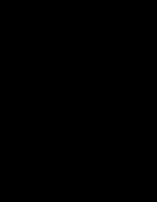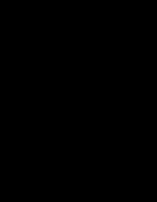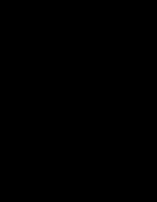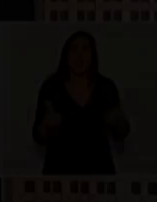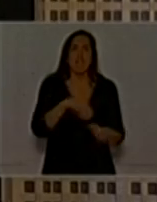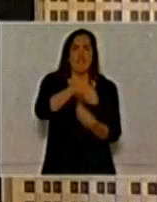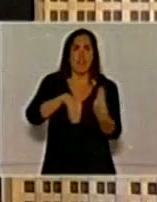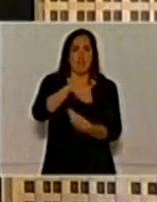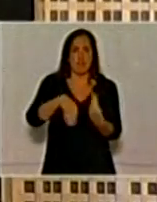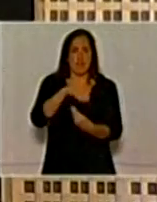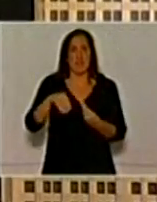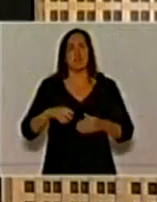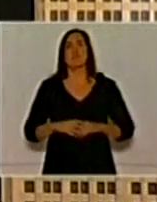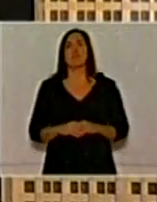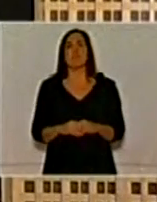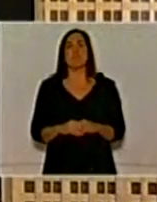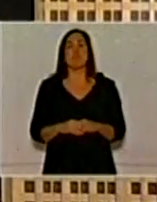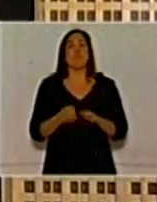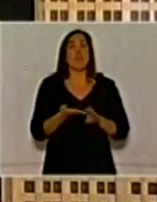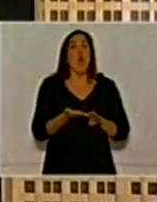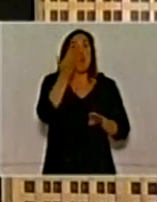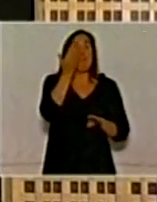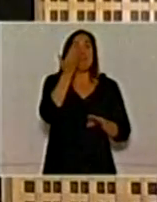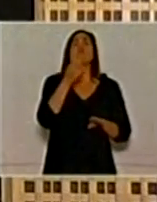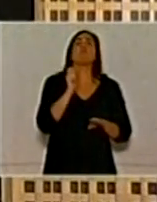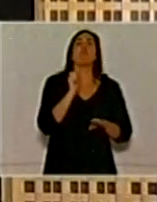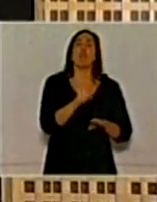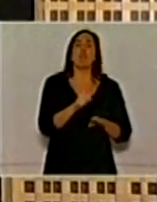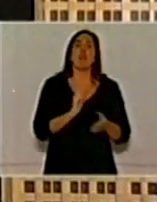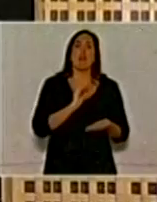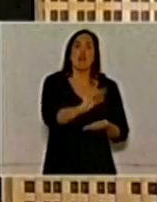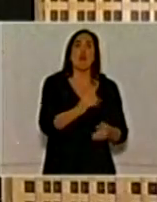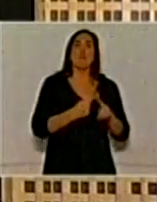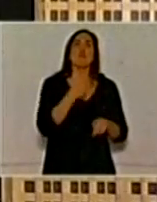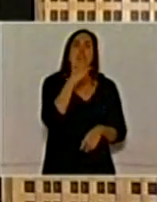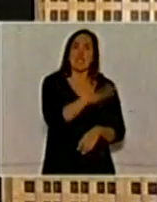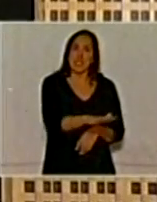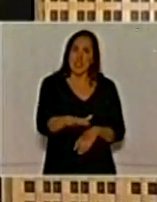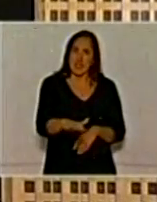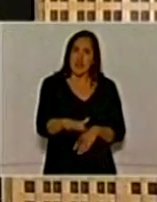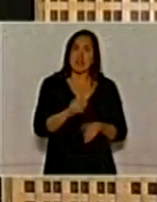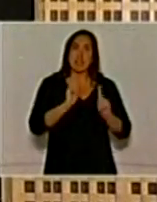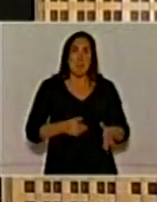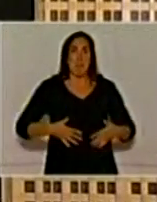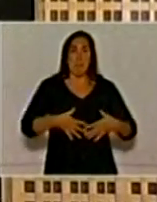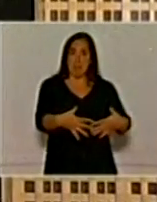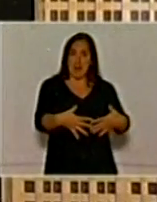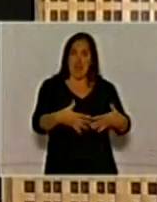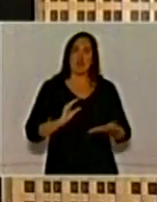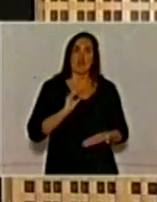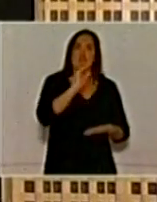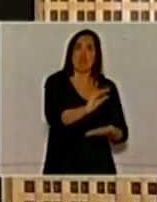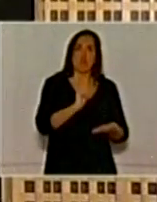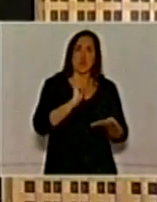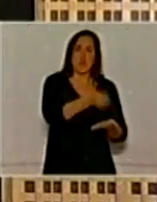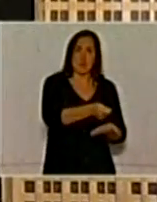El aumento de la Asignación Universal por Hijo y por Embarazo, que hoy